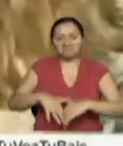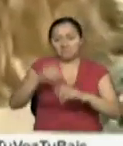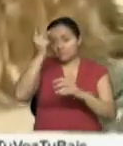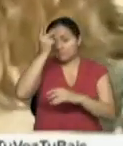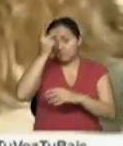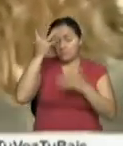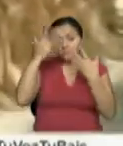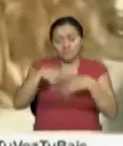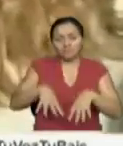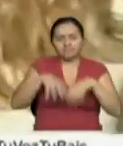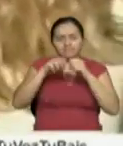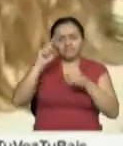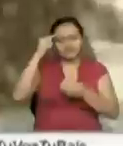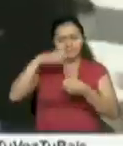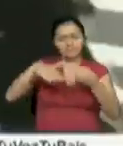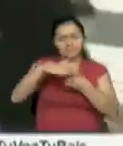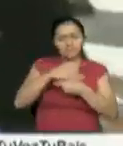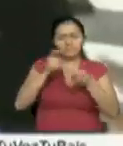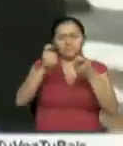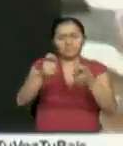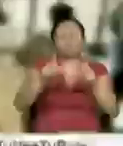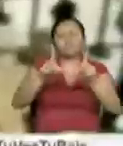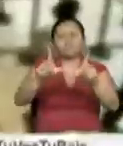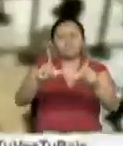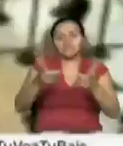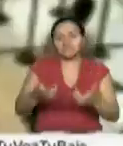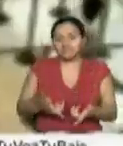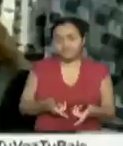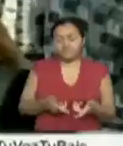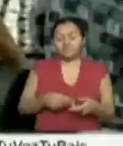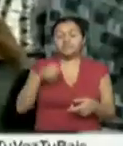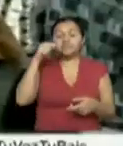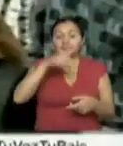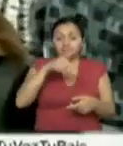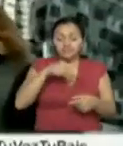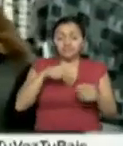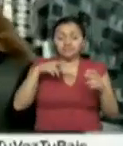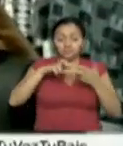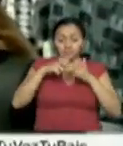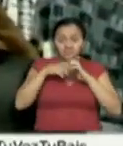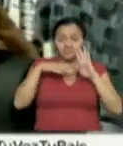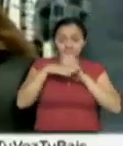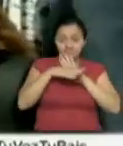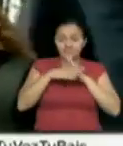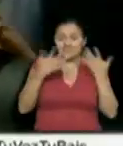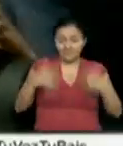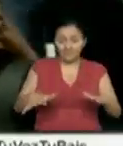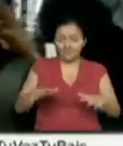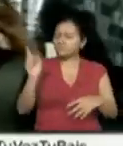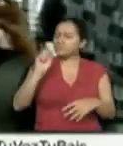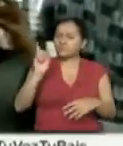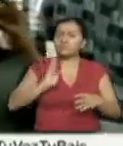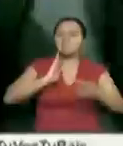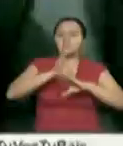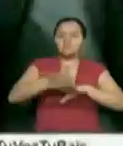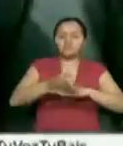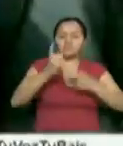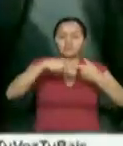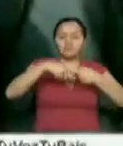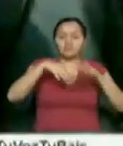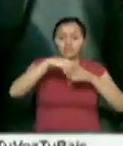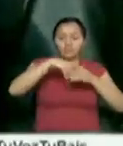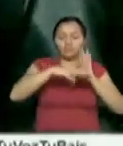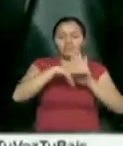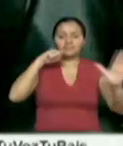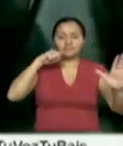final asumió el Estado con la entrega de créditos para salvarlo. El feriado bancario no fue suficiente y por eso después vino el congelamiento de fondos,